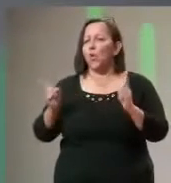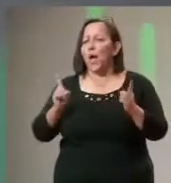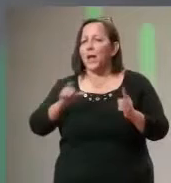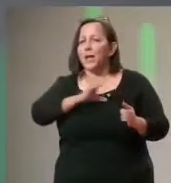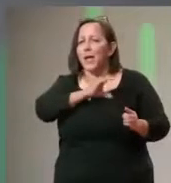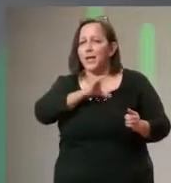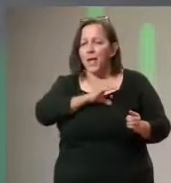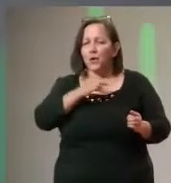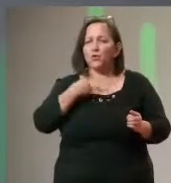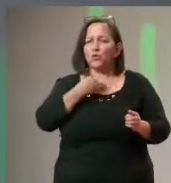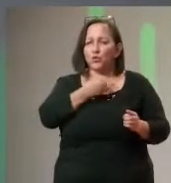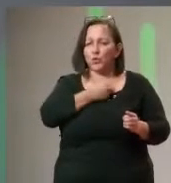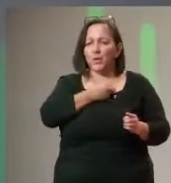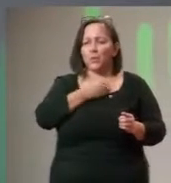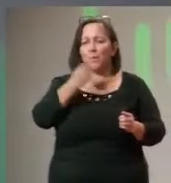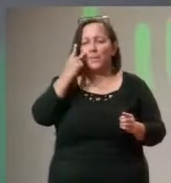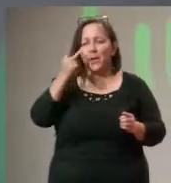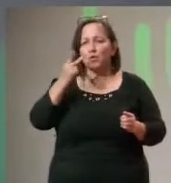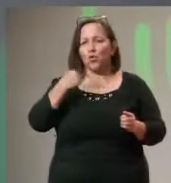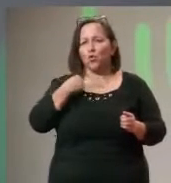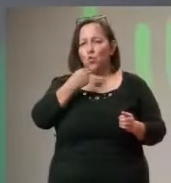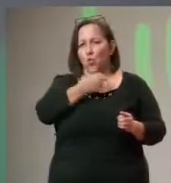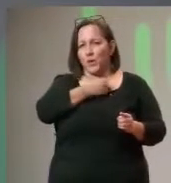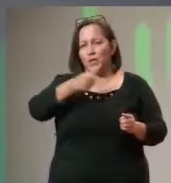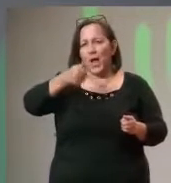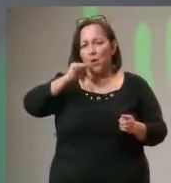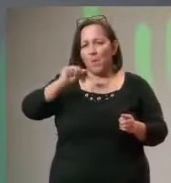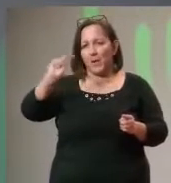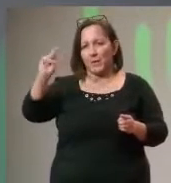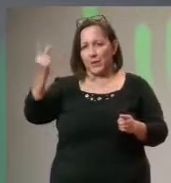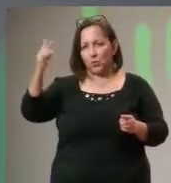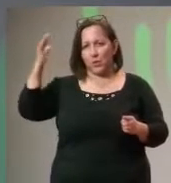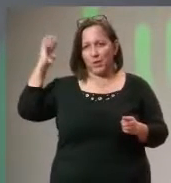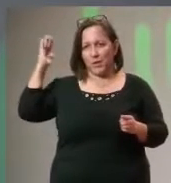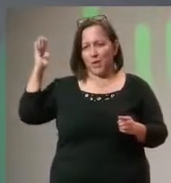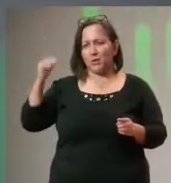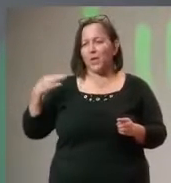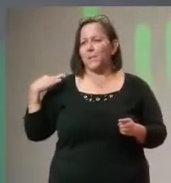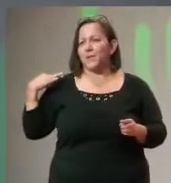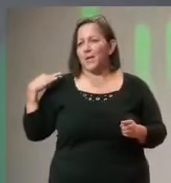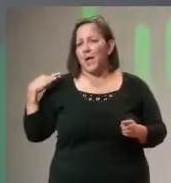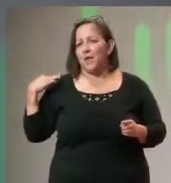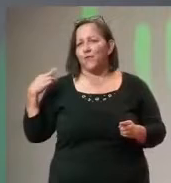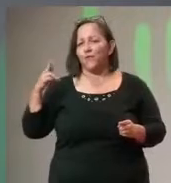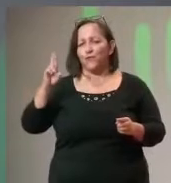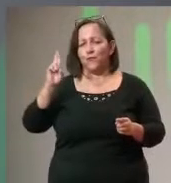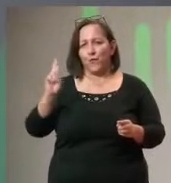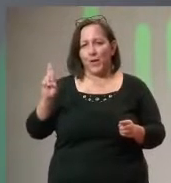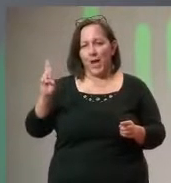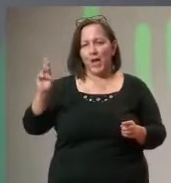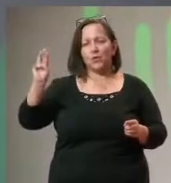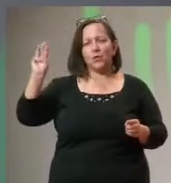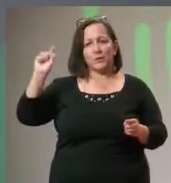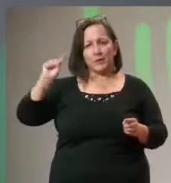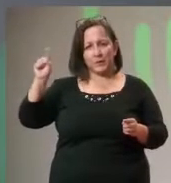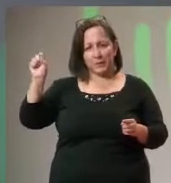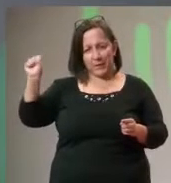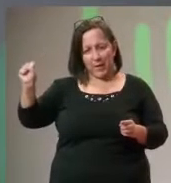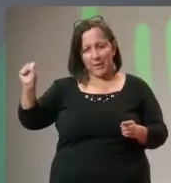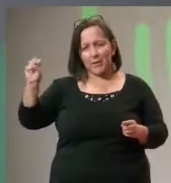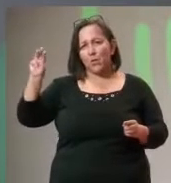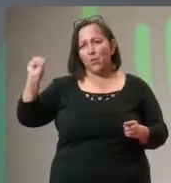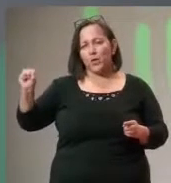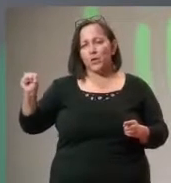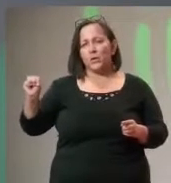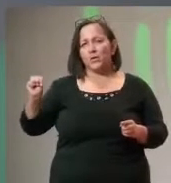recargando nuestros mantos acuíferos. Para esta segunda charla quiero invitar al doctor Ricardo Sánchez Murillo de la